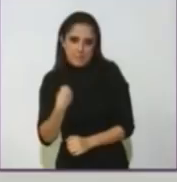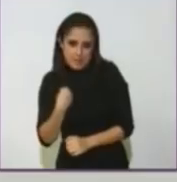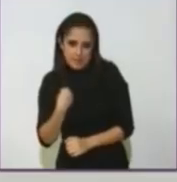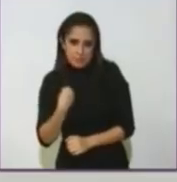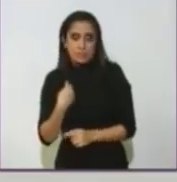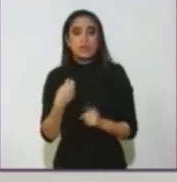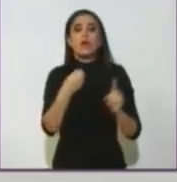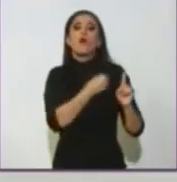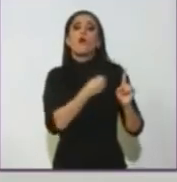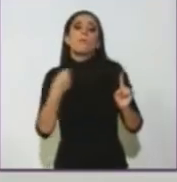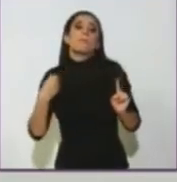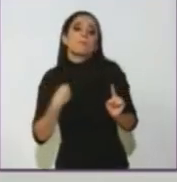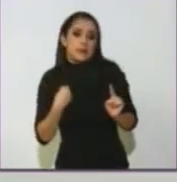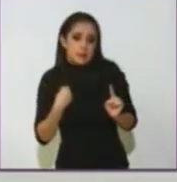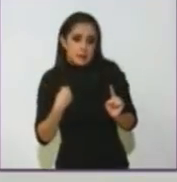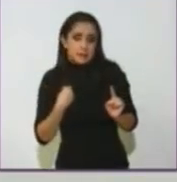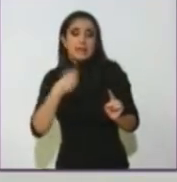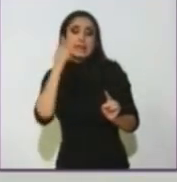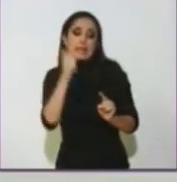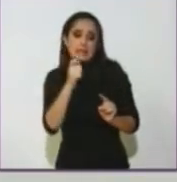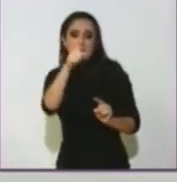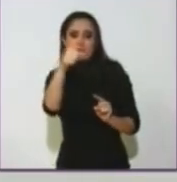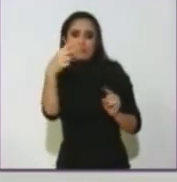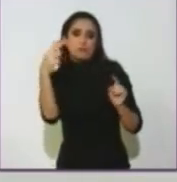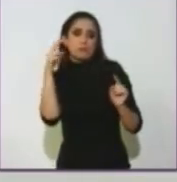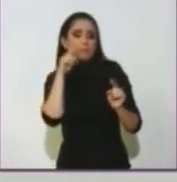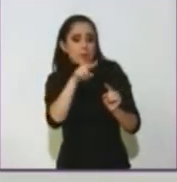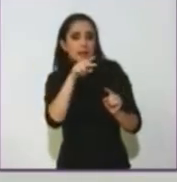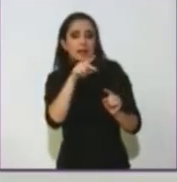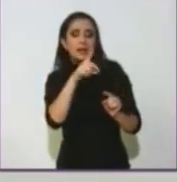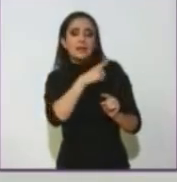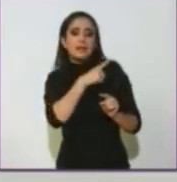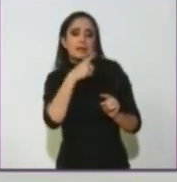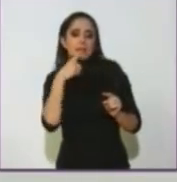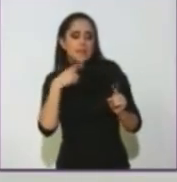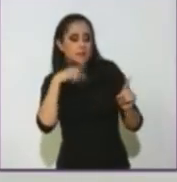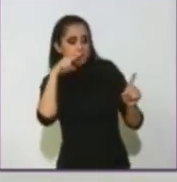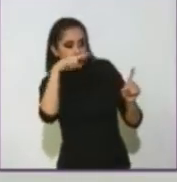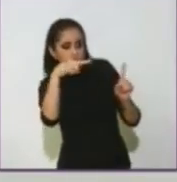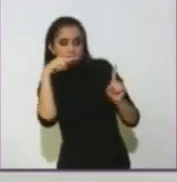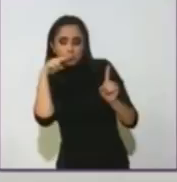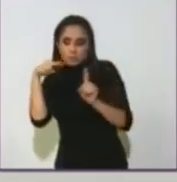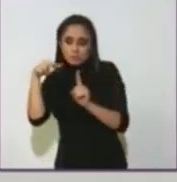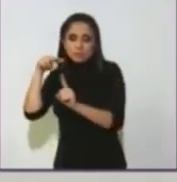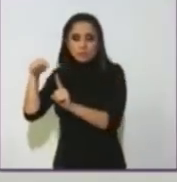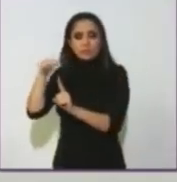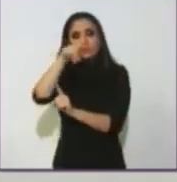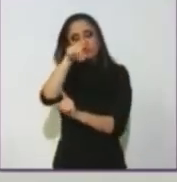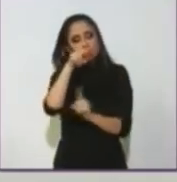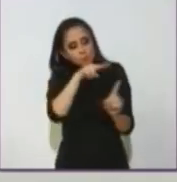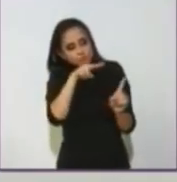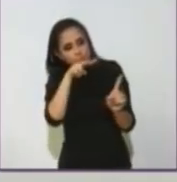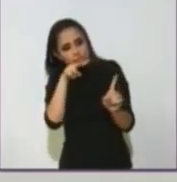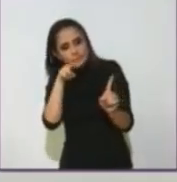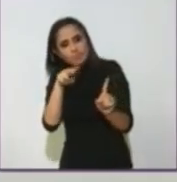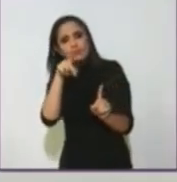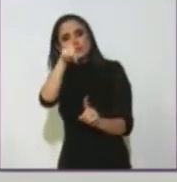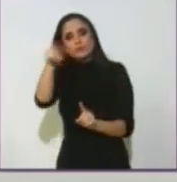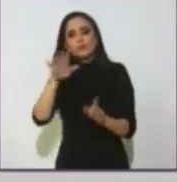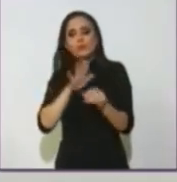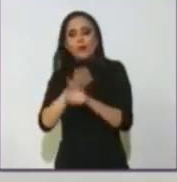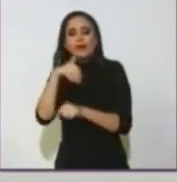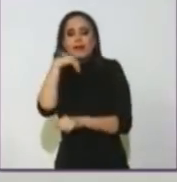obligaciones son estas que tienen que ver con uno no perder de vista lo que uno tiene que hacer para decidir quién queremos que nos gobierne